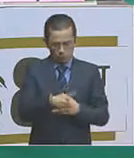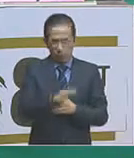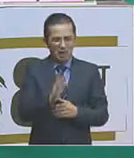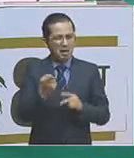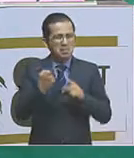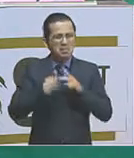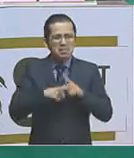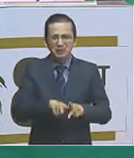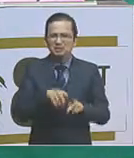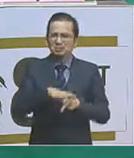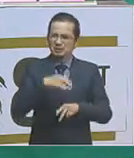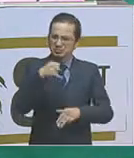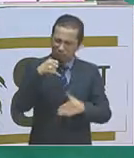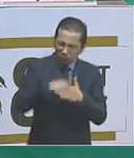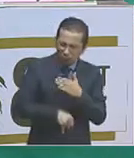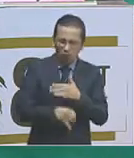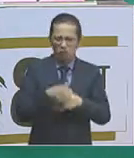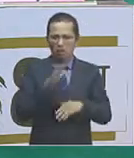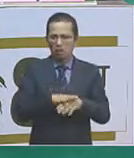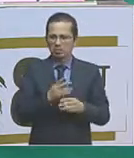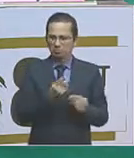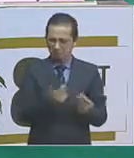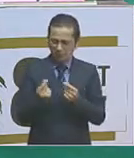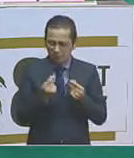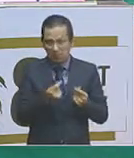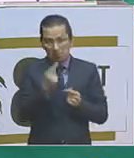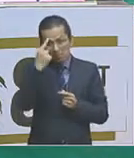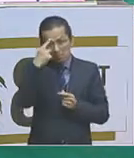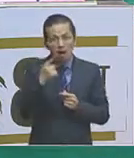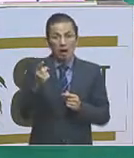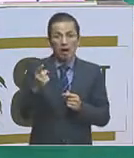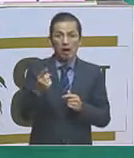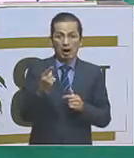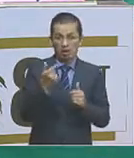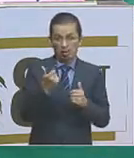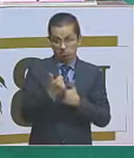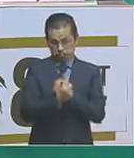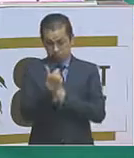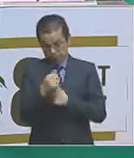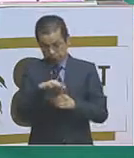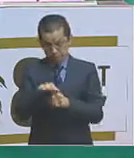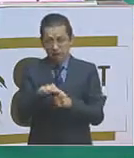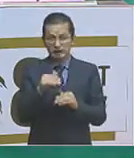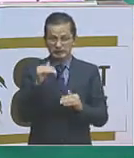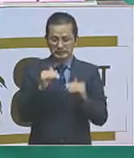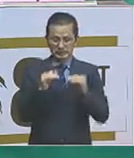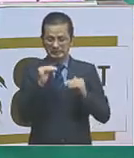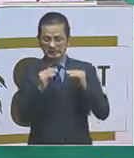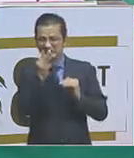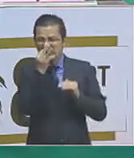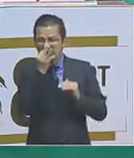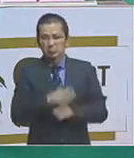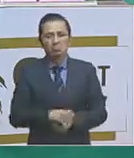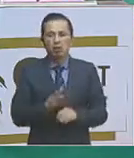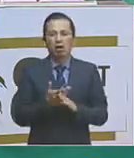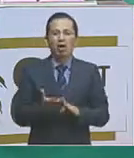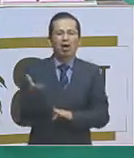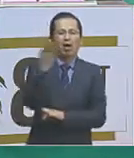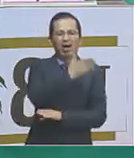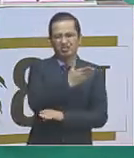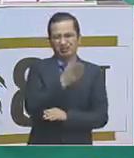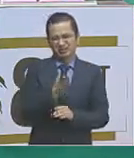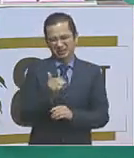intenso de resultados electorales estrechos estas ventajas donde el candidato a le ganaba al candidato ve